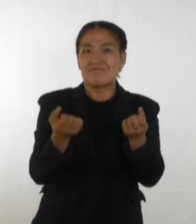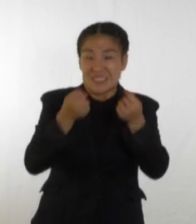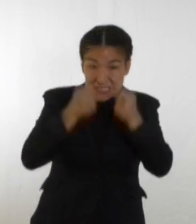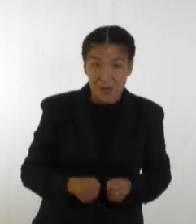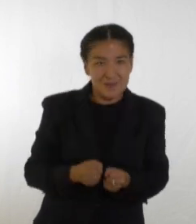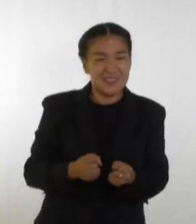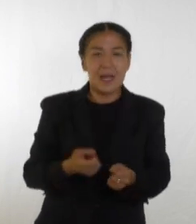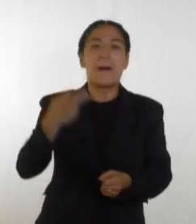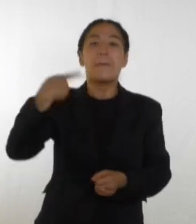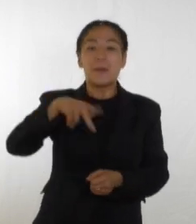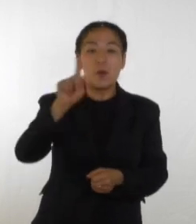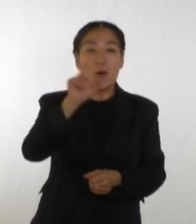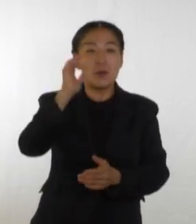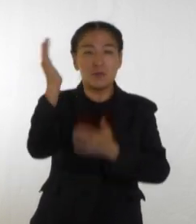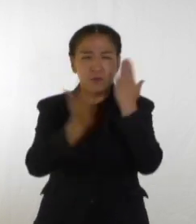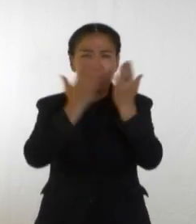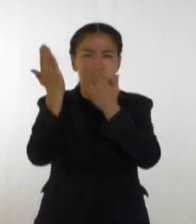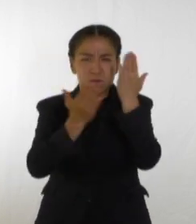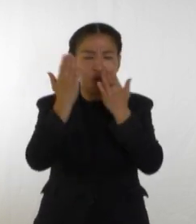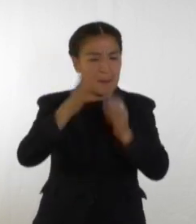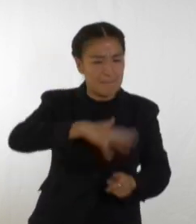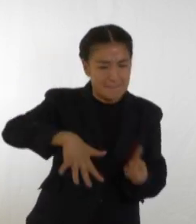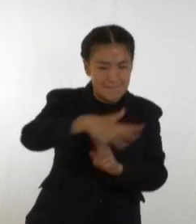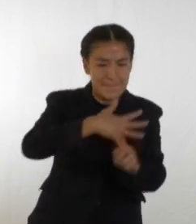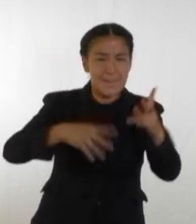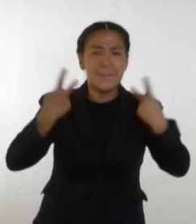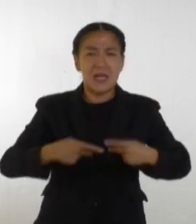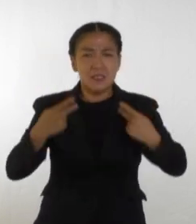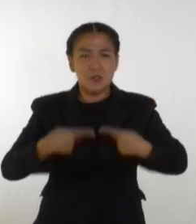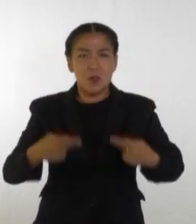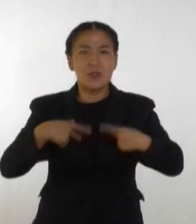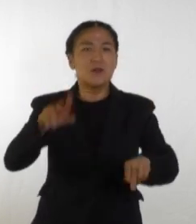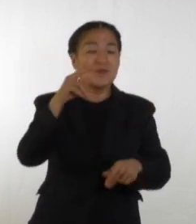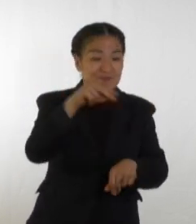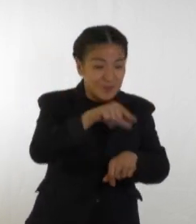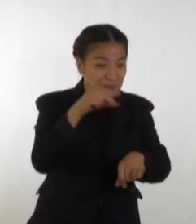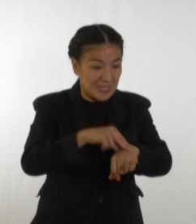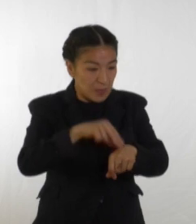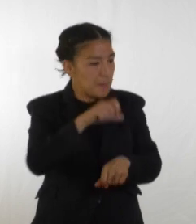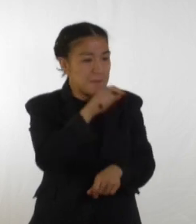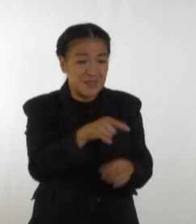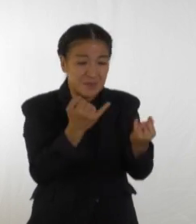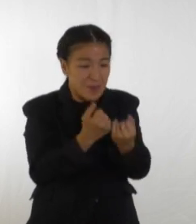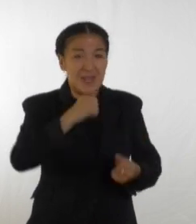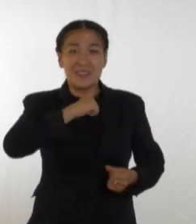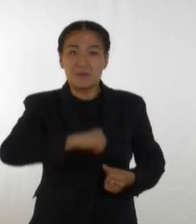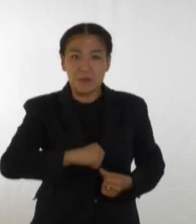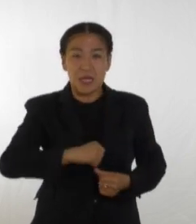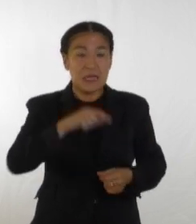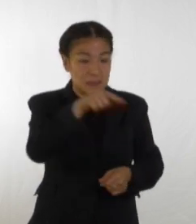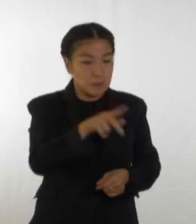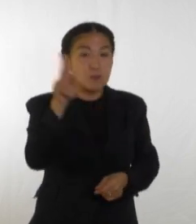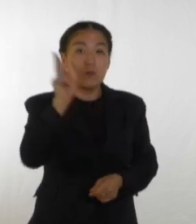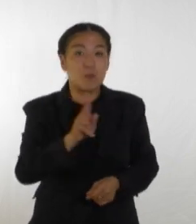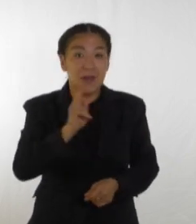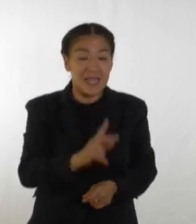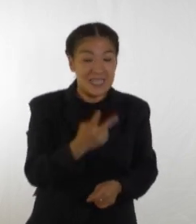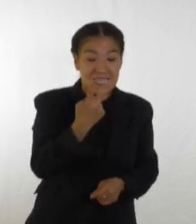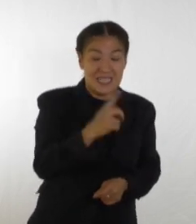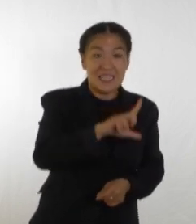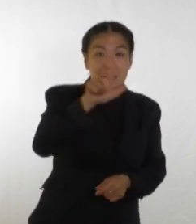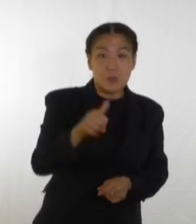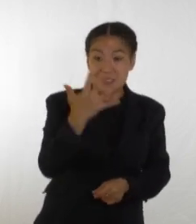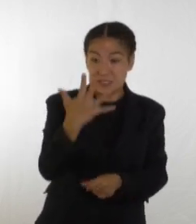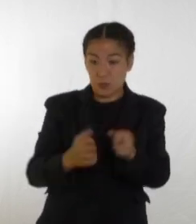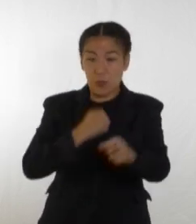impredecible. Sin embargo, al estudiar muchos pacientes semejantes con la misma técnica quirúrgica, la proporción de vida después